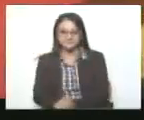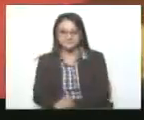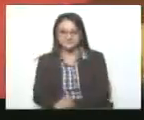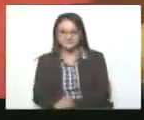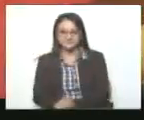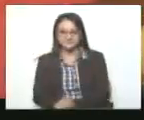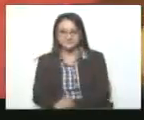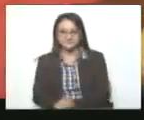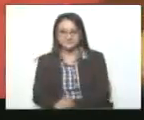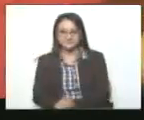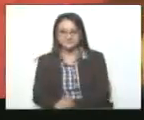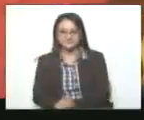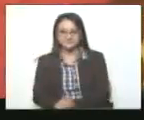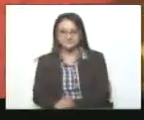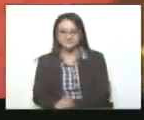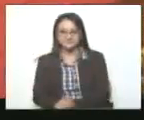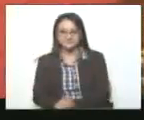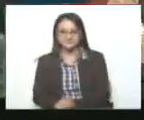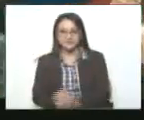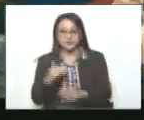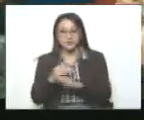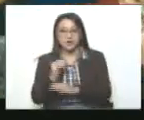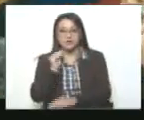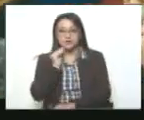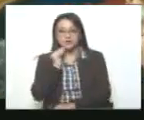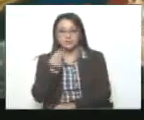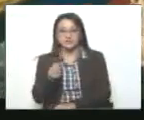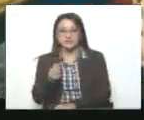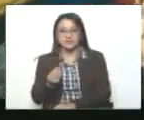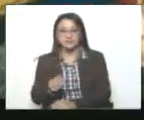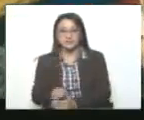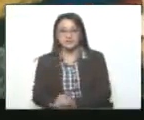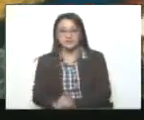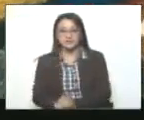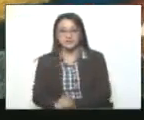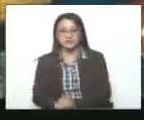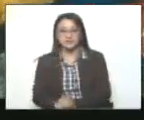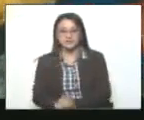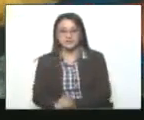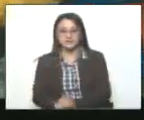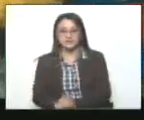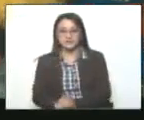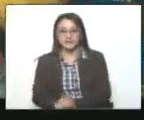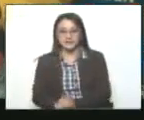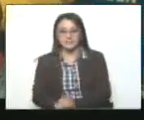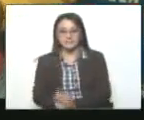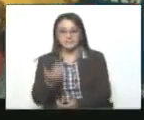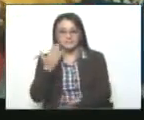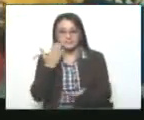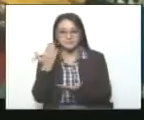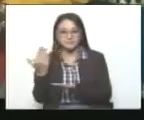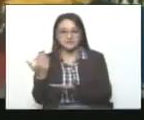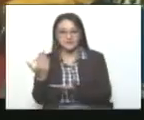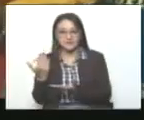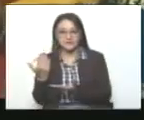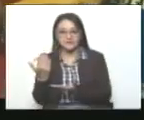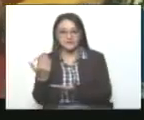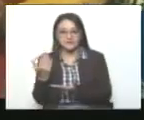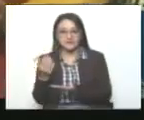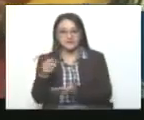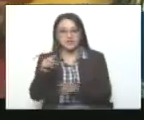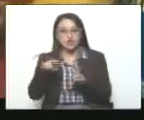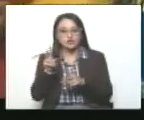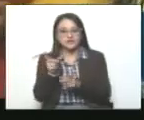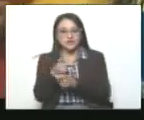¿Ah? Pero está igual de joven. Mira, esta foto que ustedes ven ahí, María Antonieta, es del